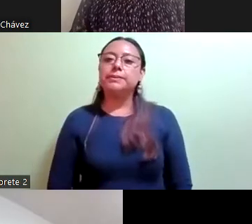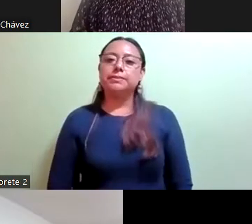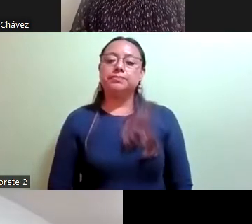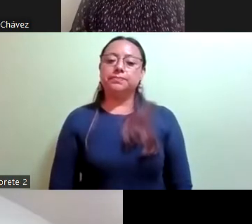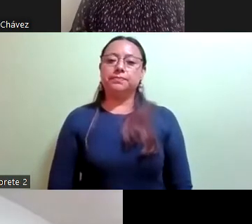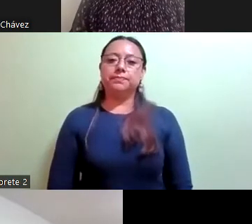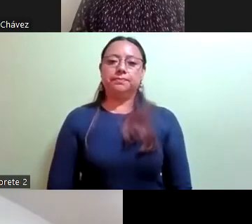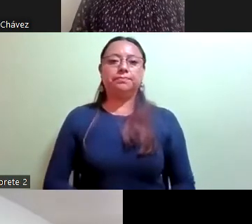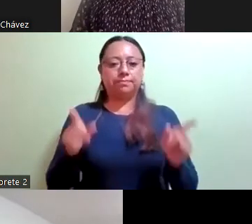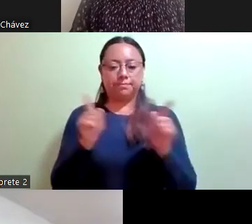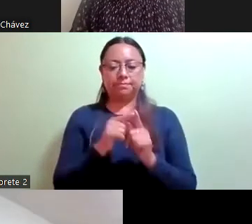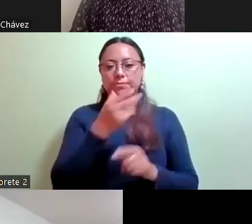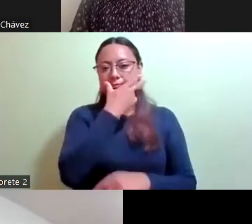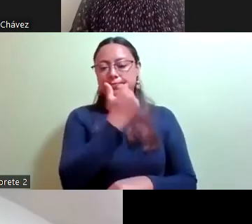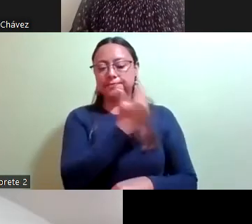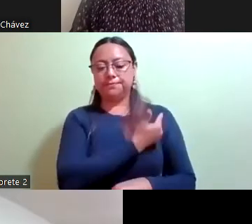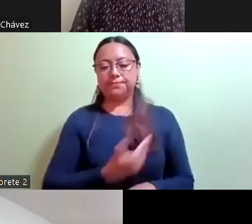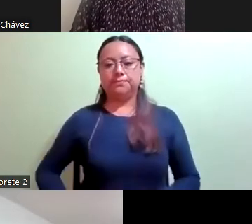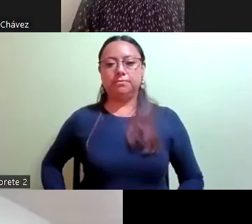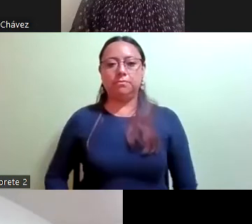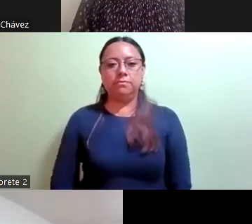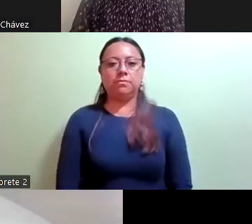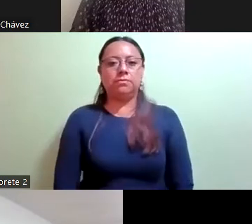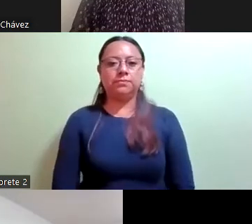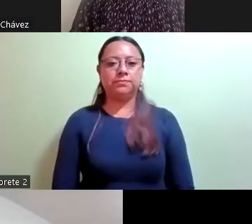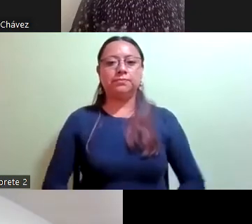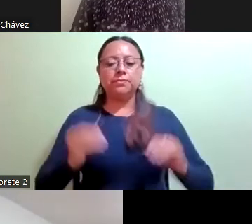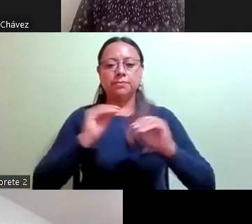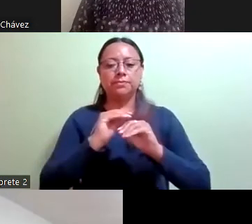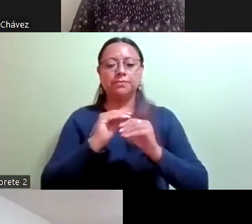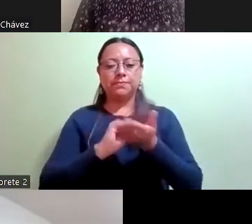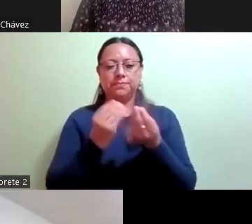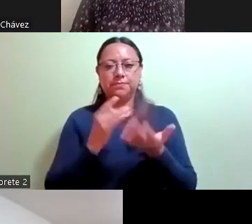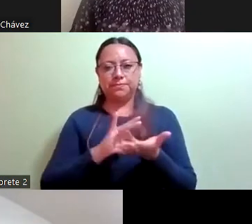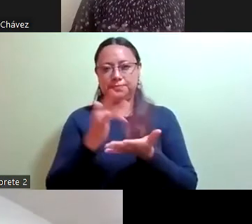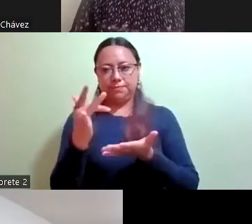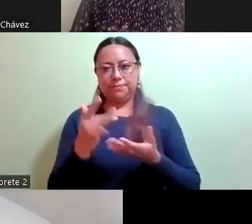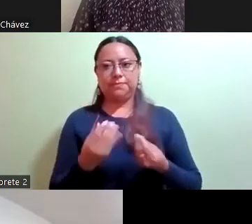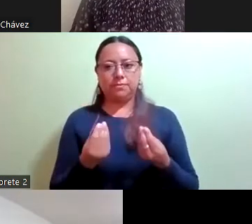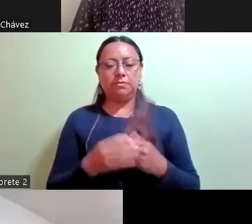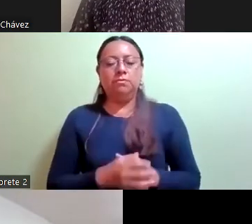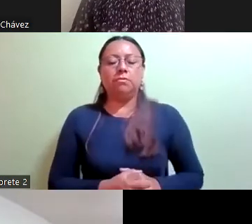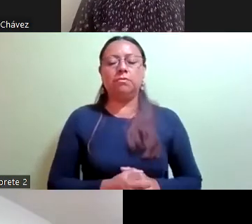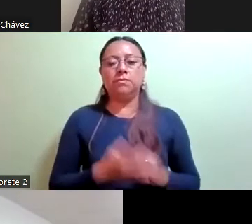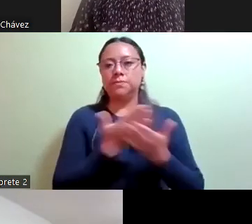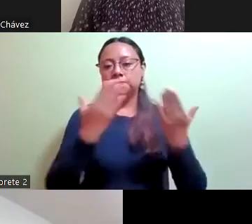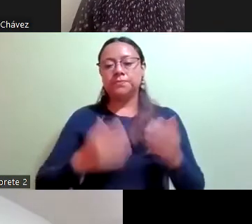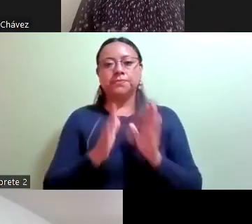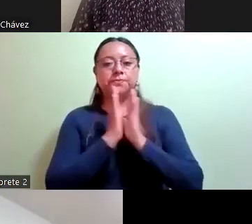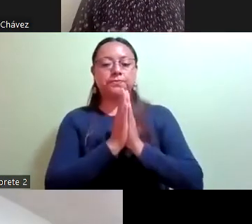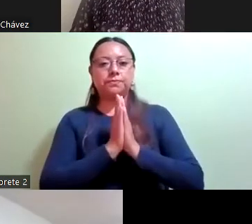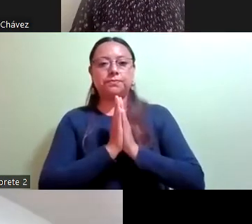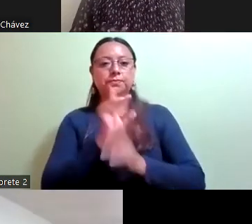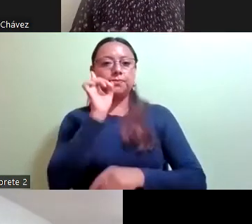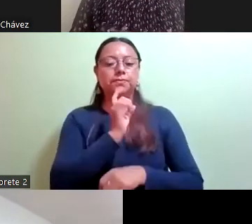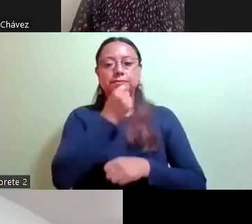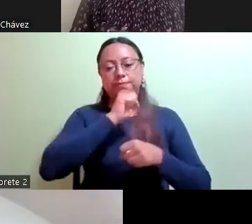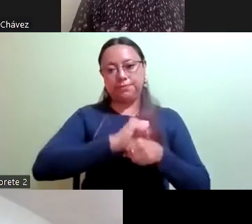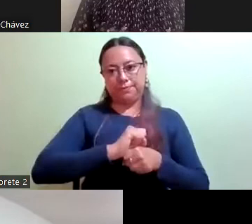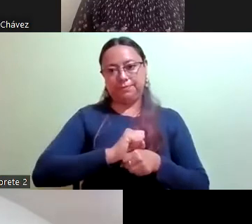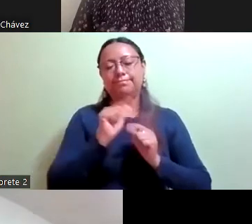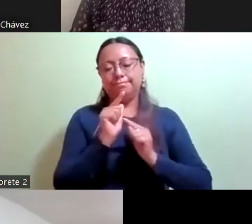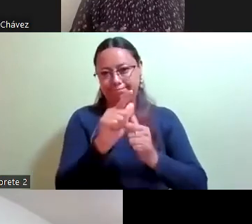Es cuanto, presidente. Muchas gracias. Le solicito, secretaria de lectura, y exponga el siguiente